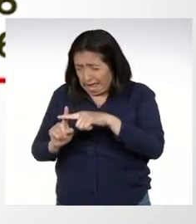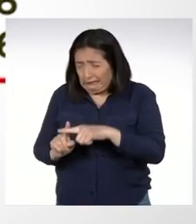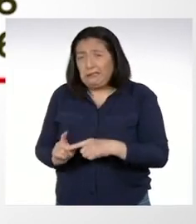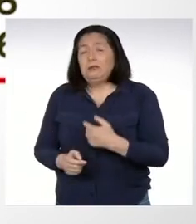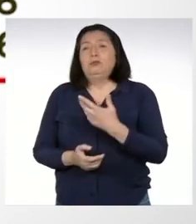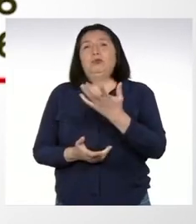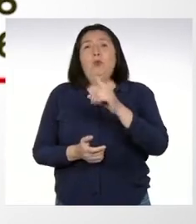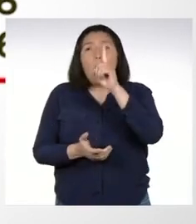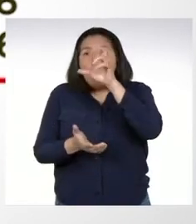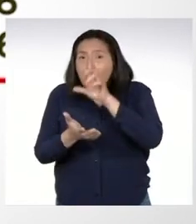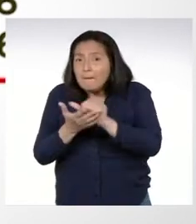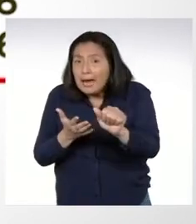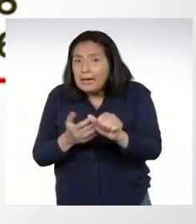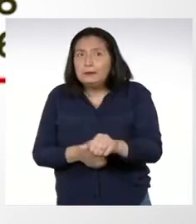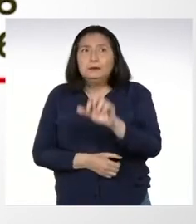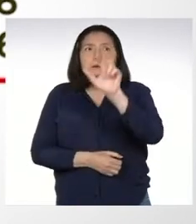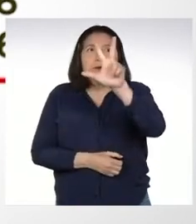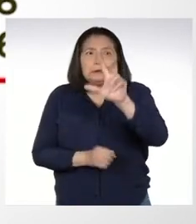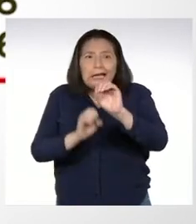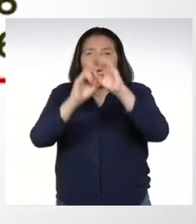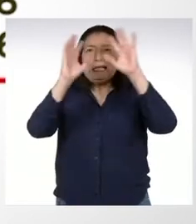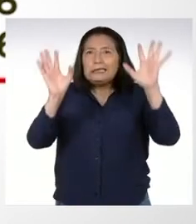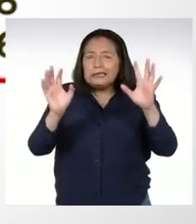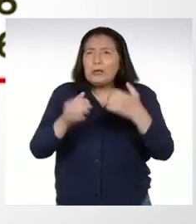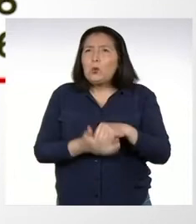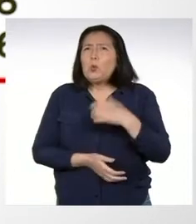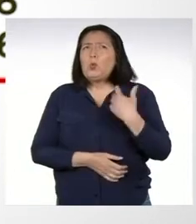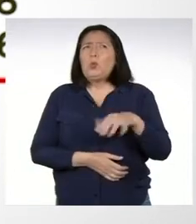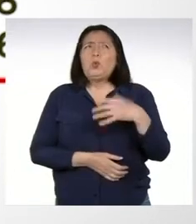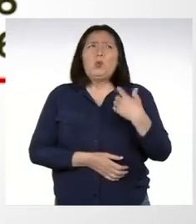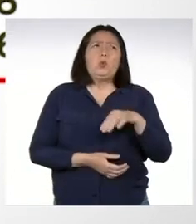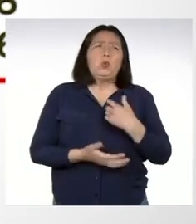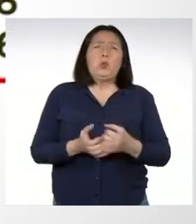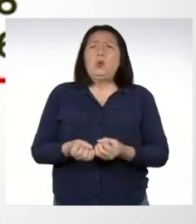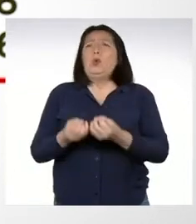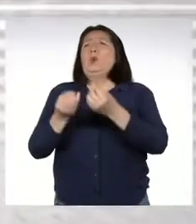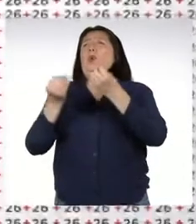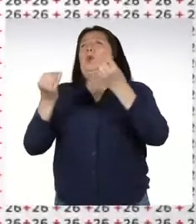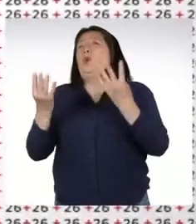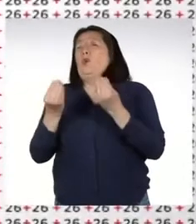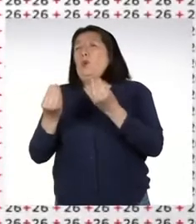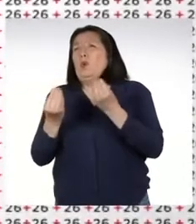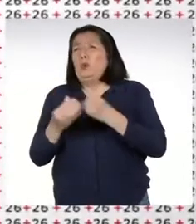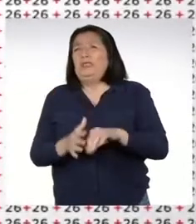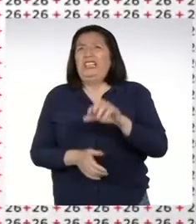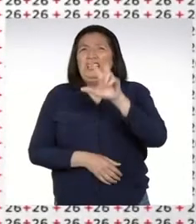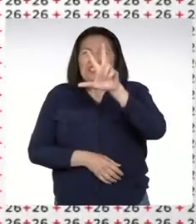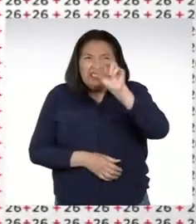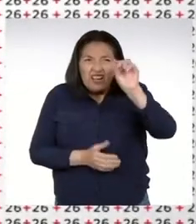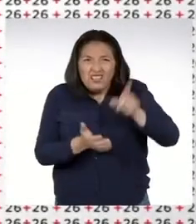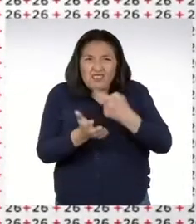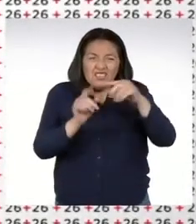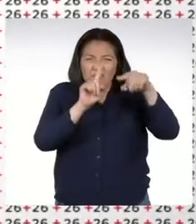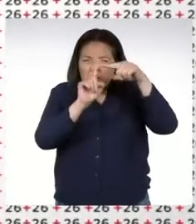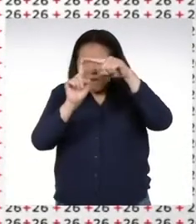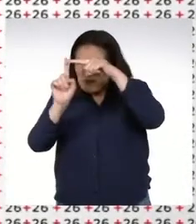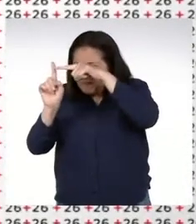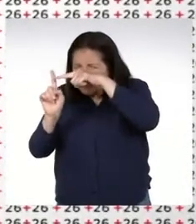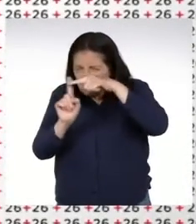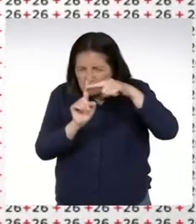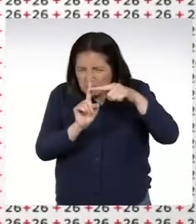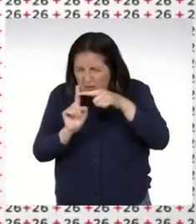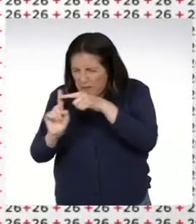Si es un mes de 30 días, tendríamos que hacer ese cálculo 30 veces y